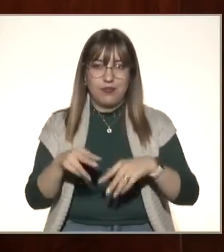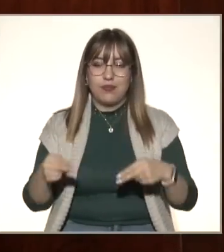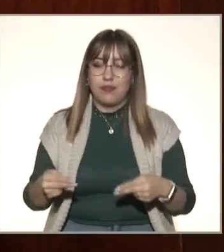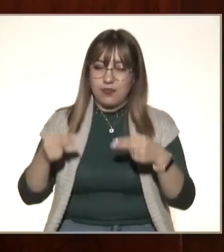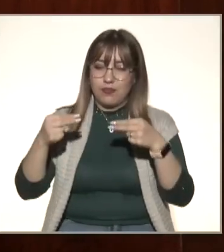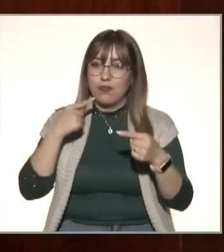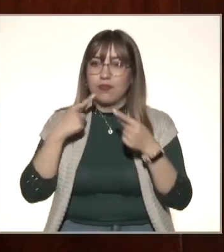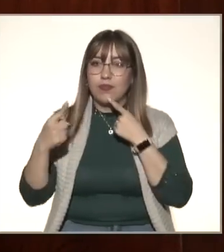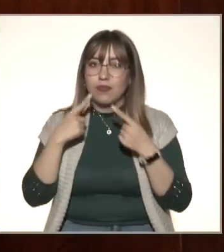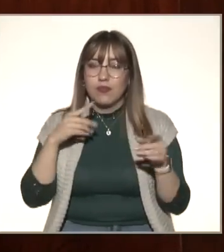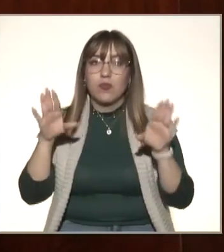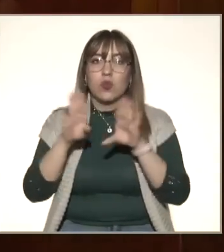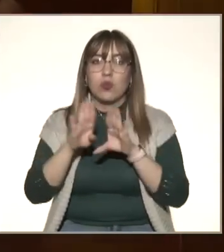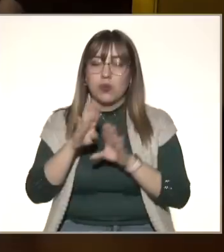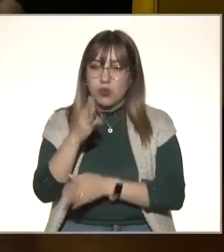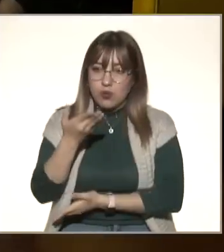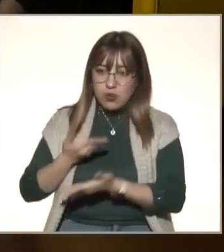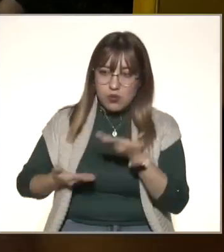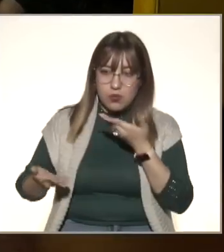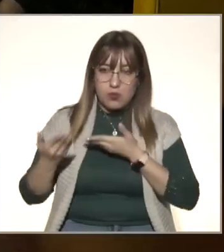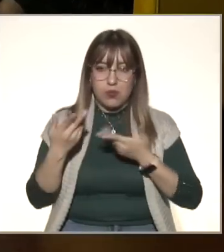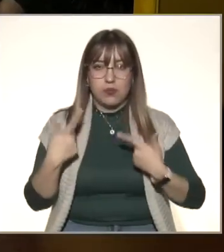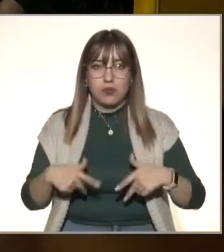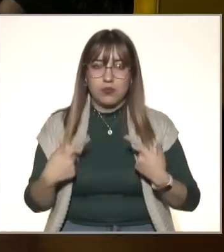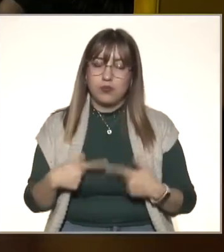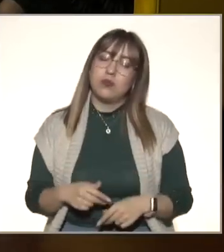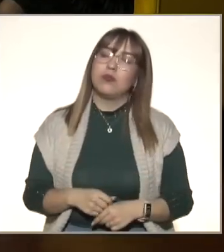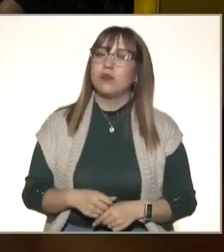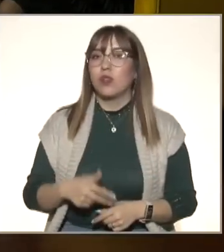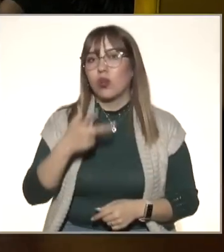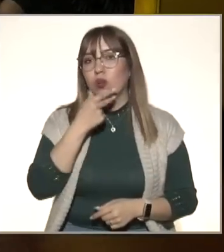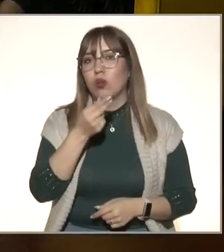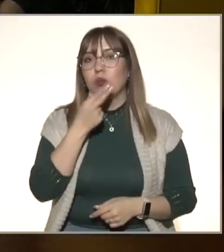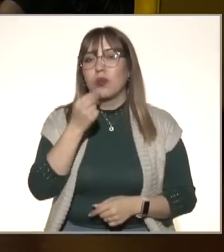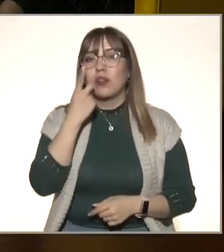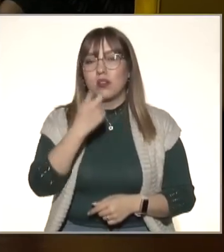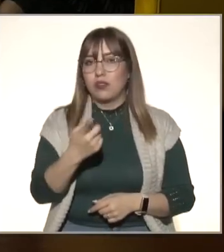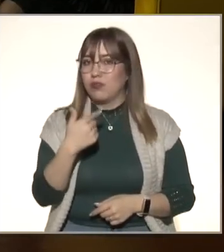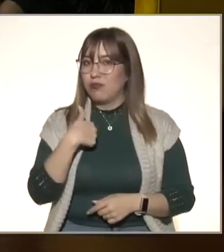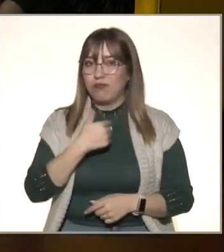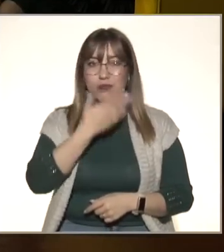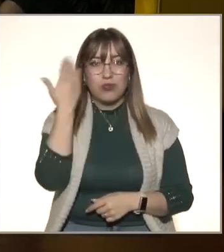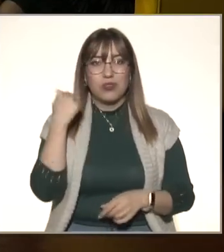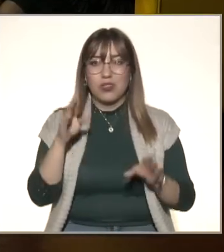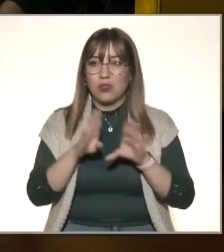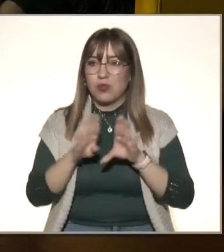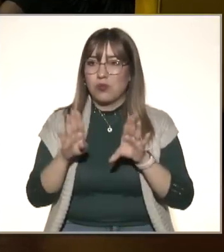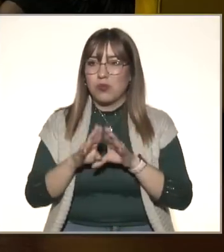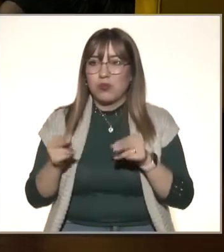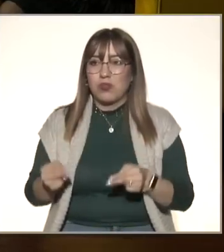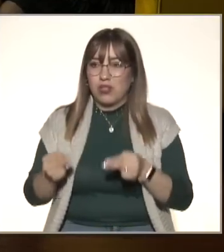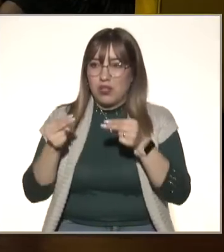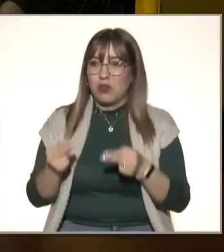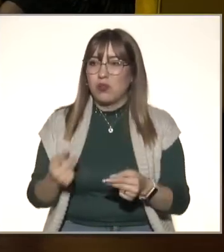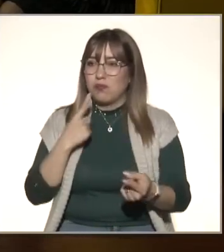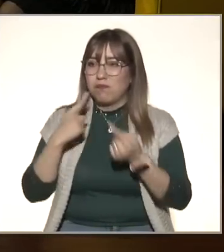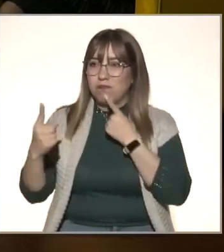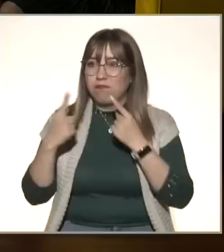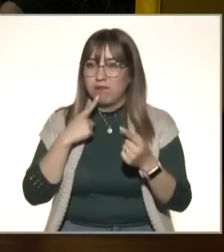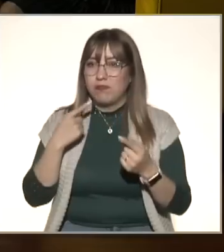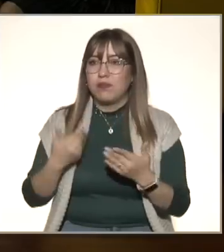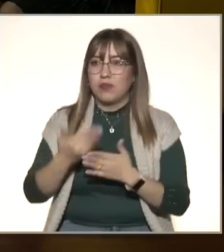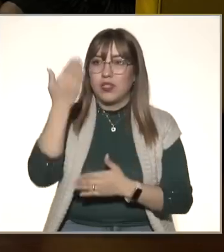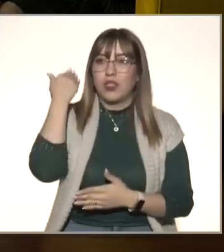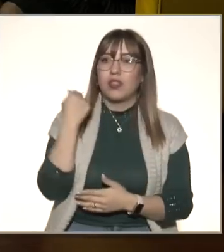de cómo convivir con las personas. Ismael Martínez nos dice: yo no soy bueno negociando, no sé cómo hacerlo. Desde niño fui